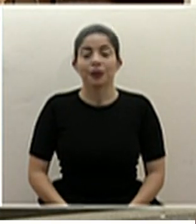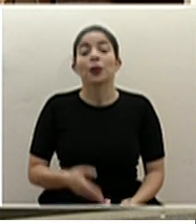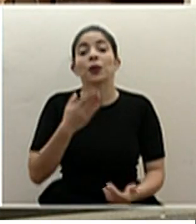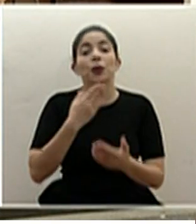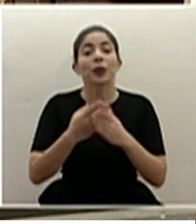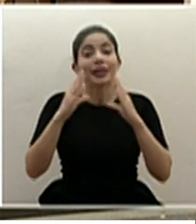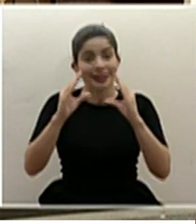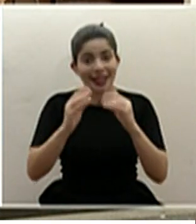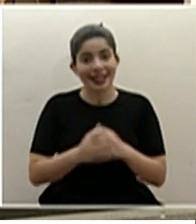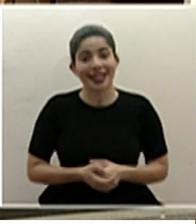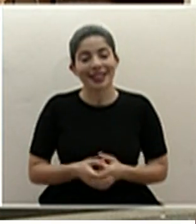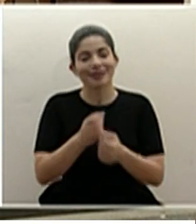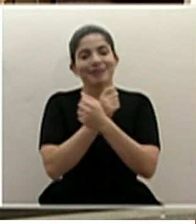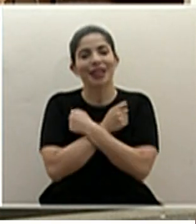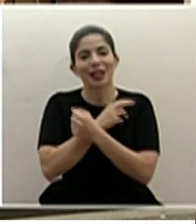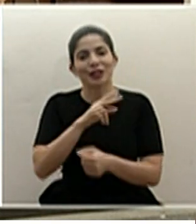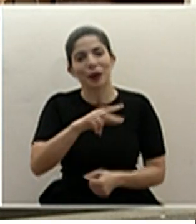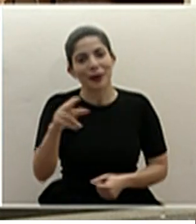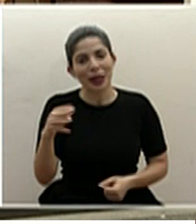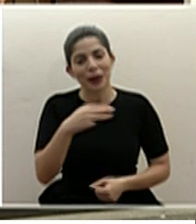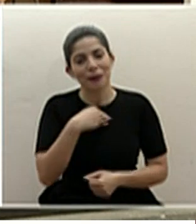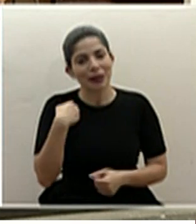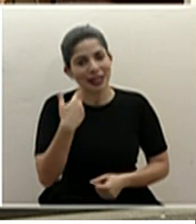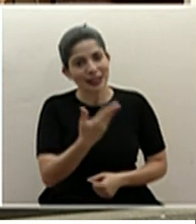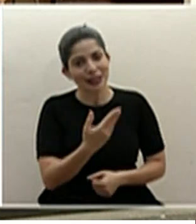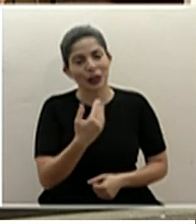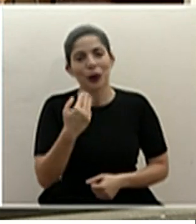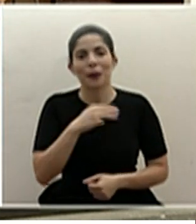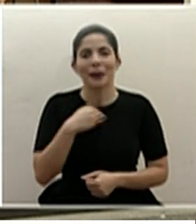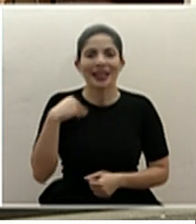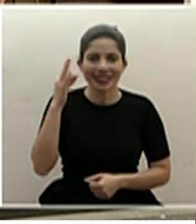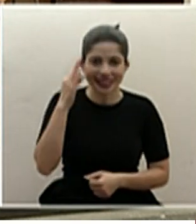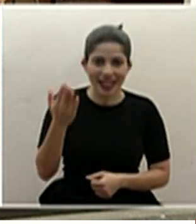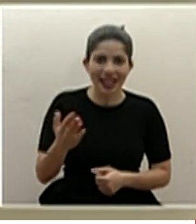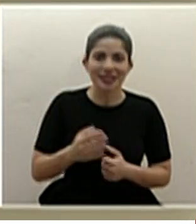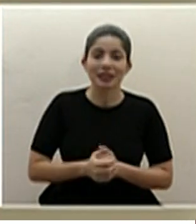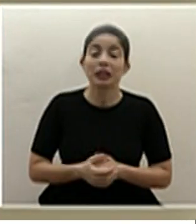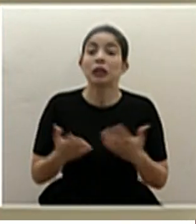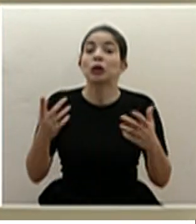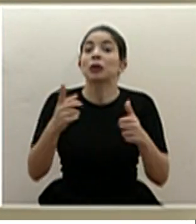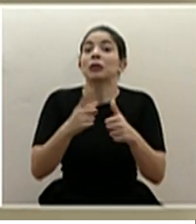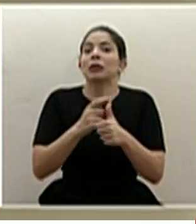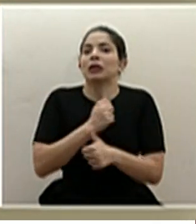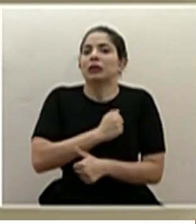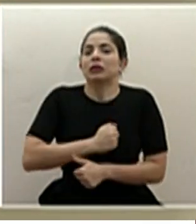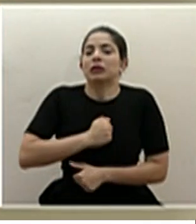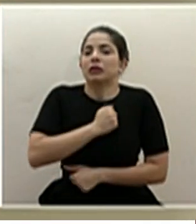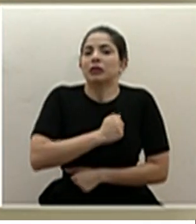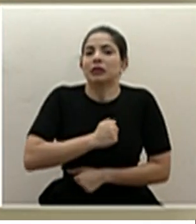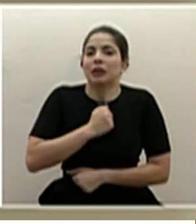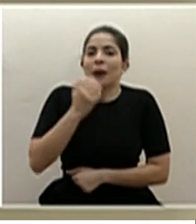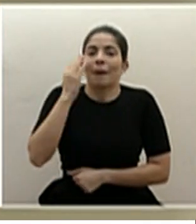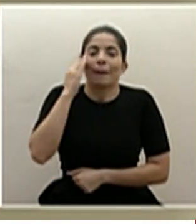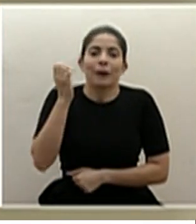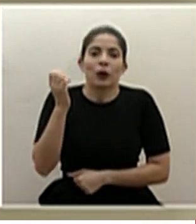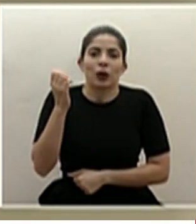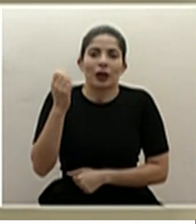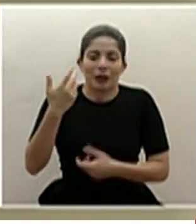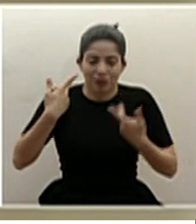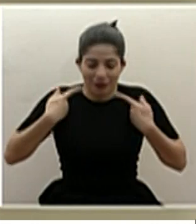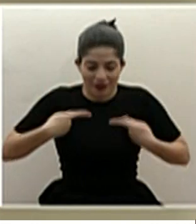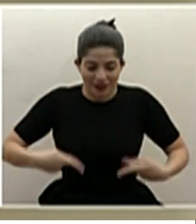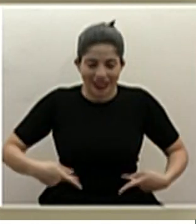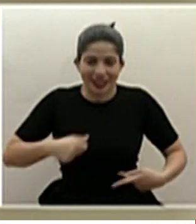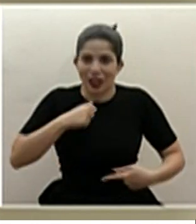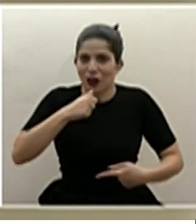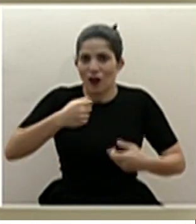Bueno, muy buenas tardes, estimados compañeros, ministro y ministra. Bueno, primero que todo, disculparme por mi